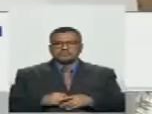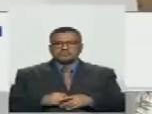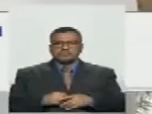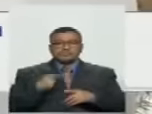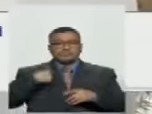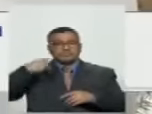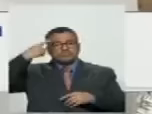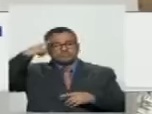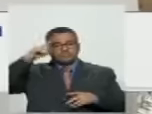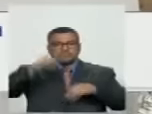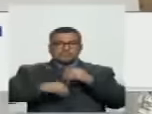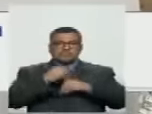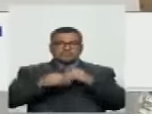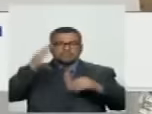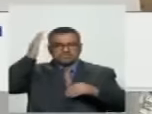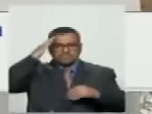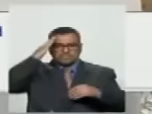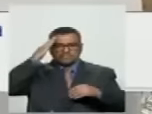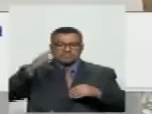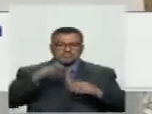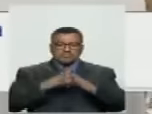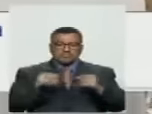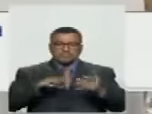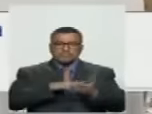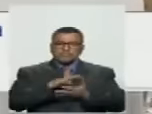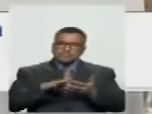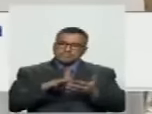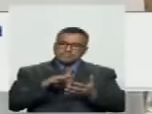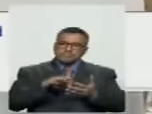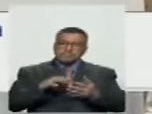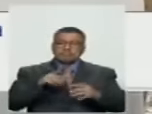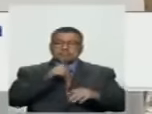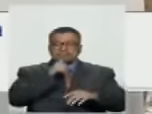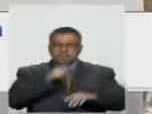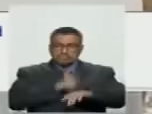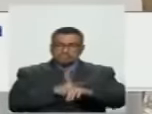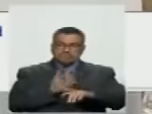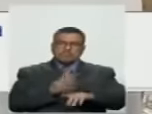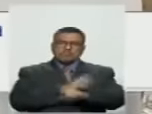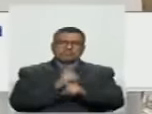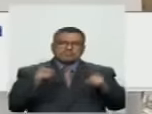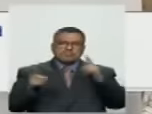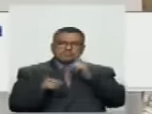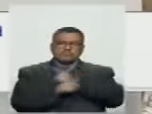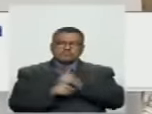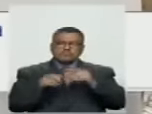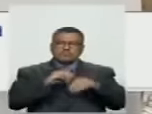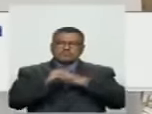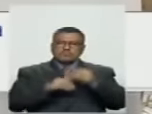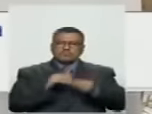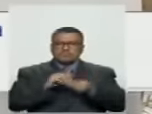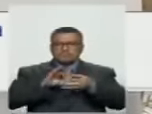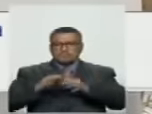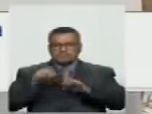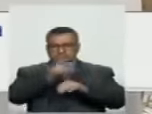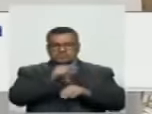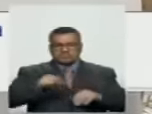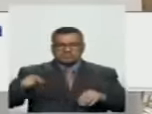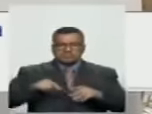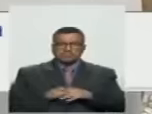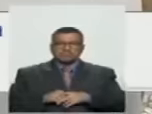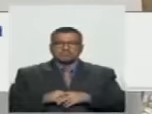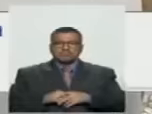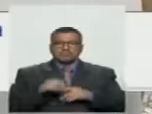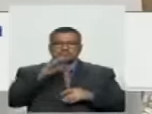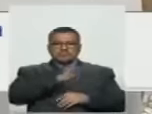Aún así lo hicimos, sabiendo lo grave de lo que estaba ocurriendo, y cambia literalmente la relación de la persona